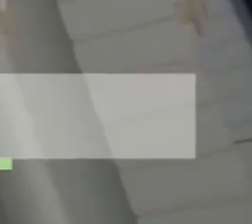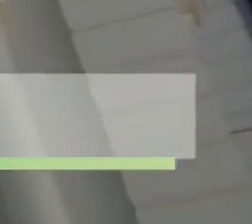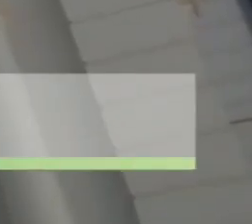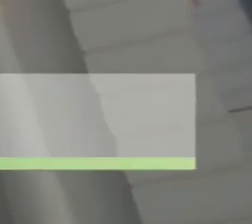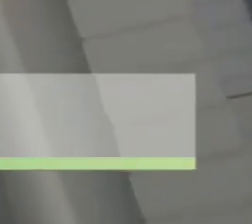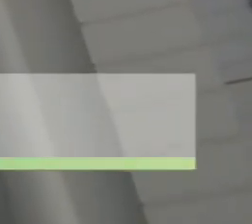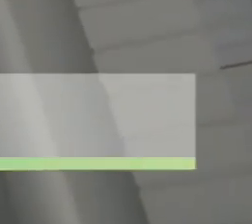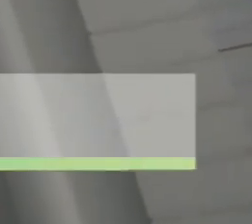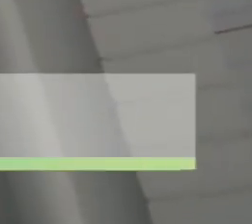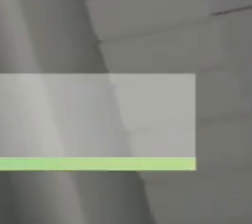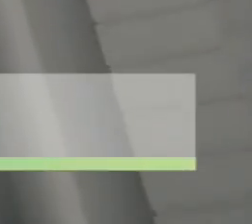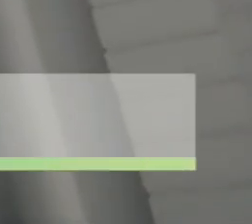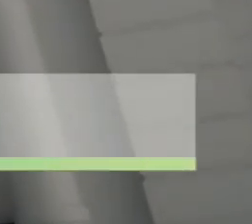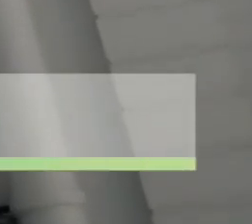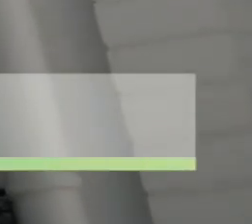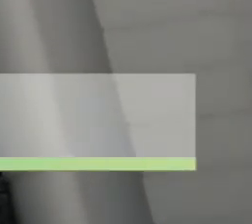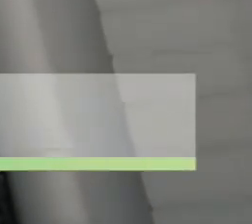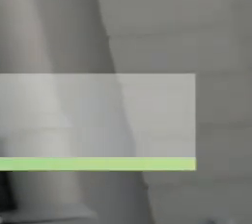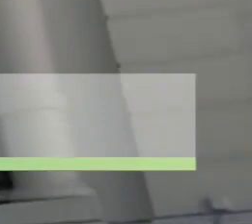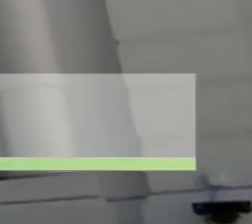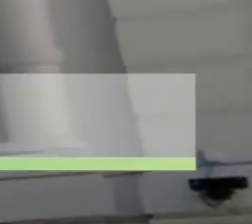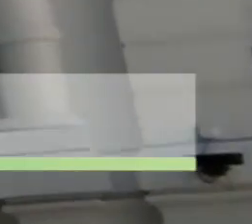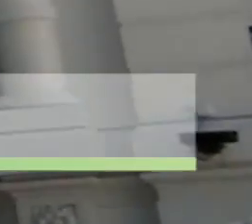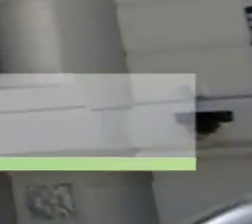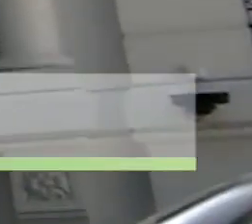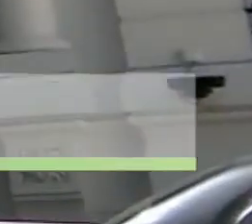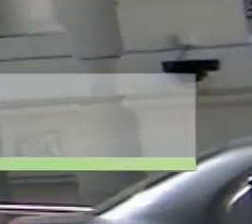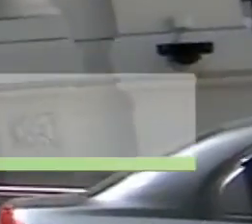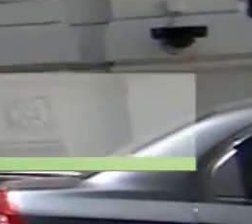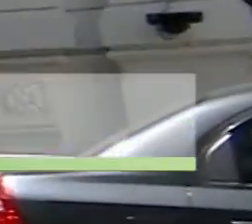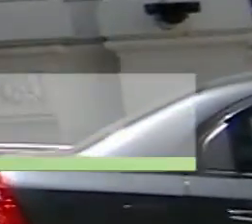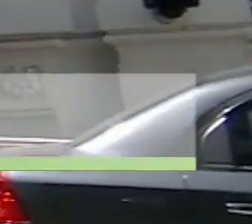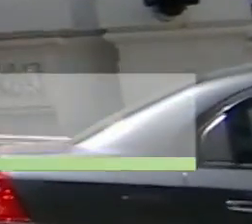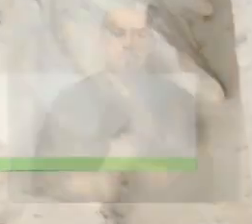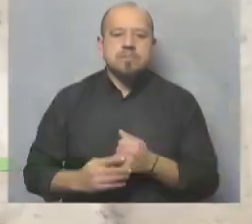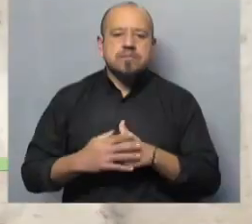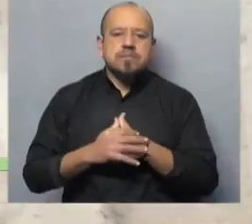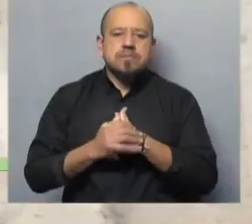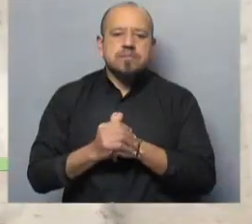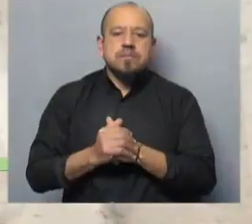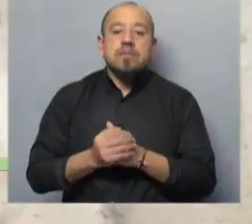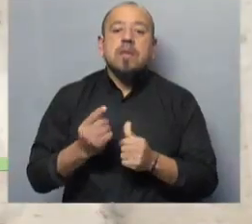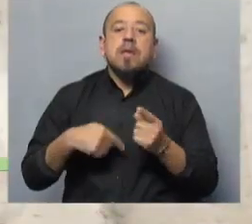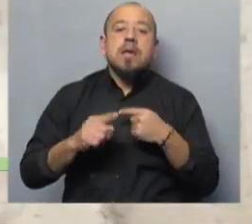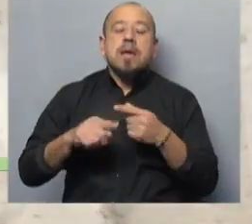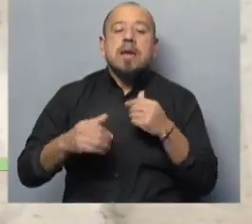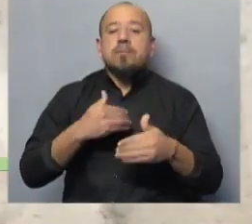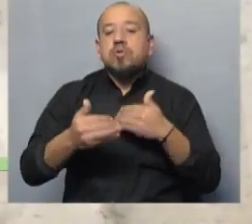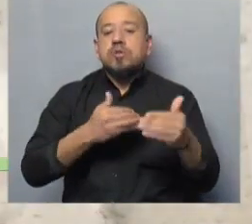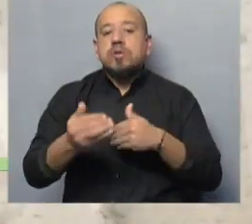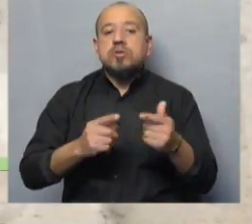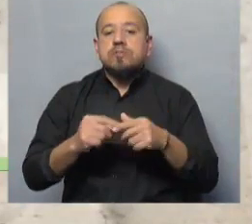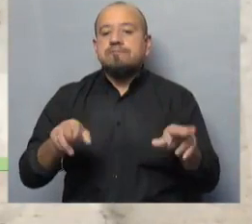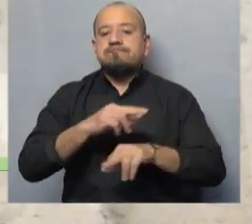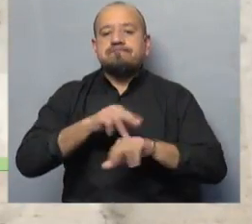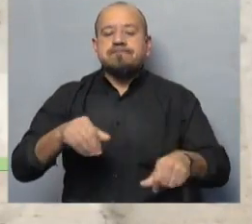organizaciones sociales recurrirán al tribunal de lo contencioso administrativo para que declaren nulo el proceso de elección del consejo directivo